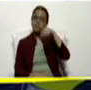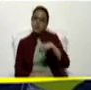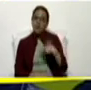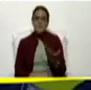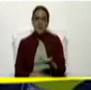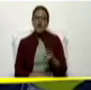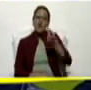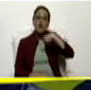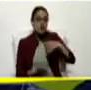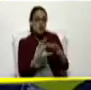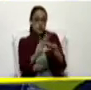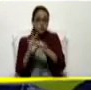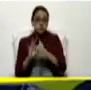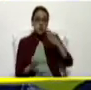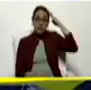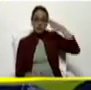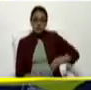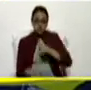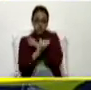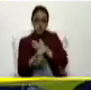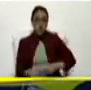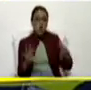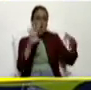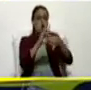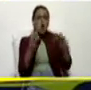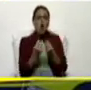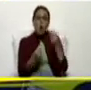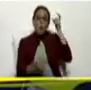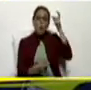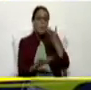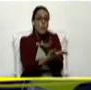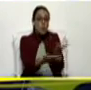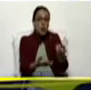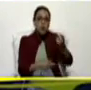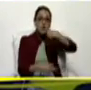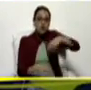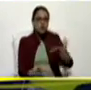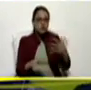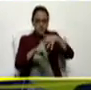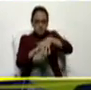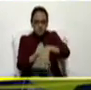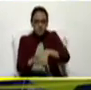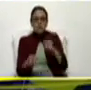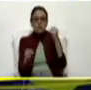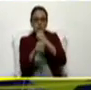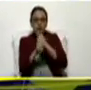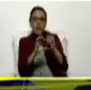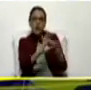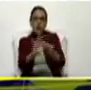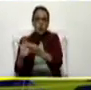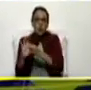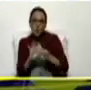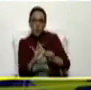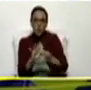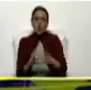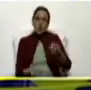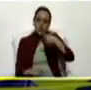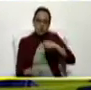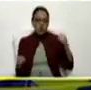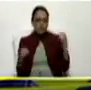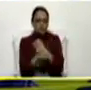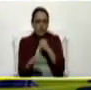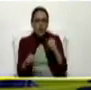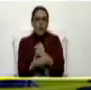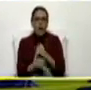en unión Cívico militar con ese lema que usted ha llamado al que ha invitado Pues a las fierzas Patriotas a los